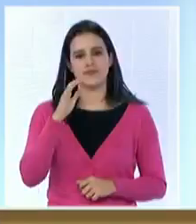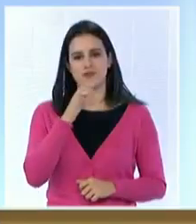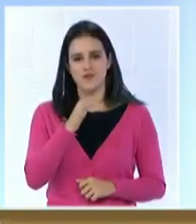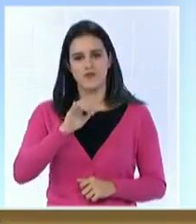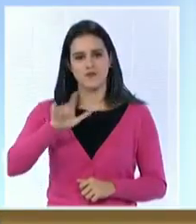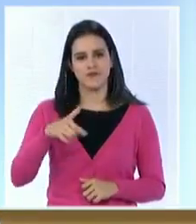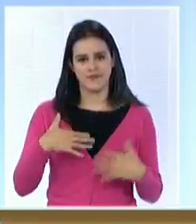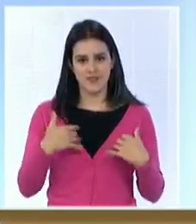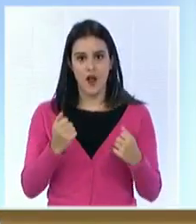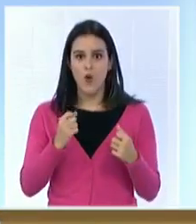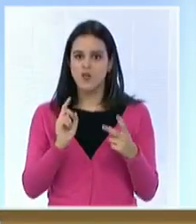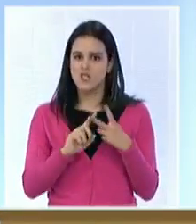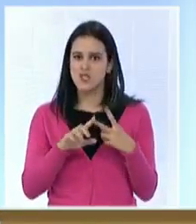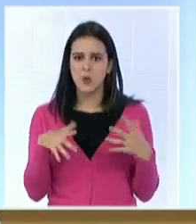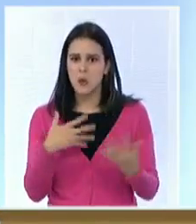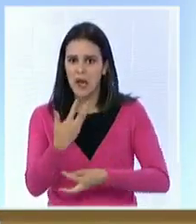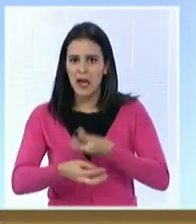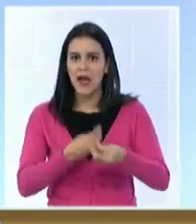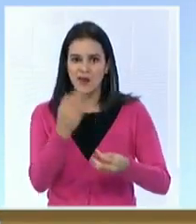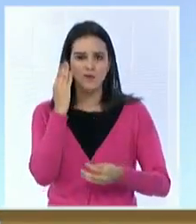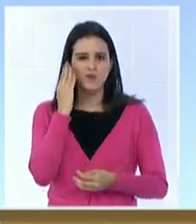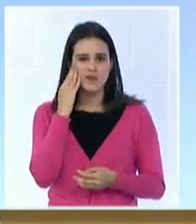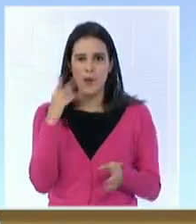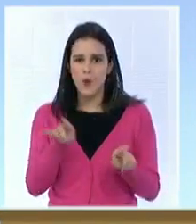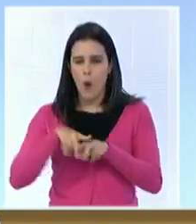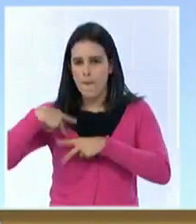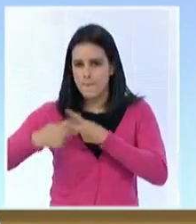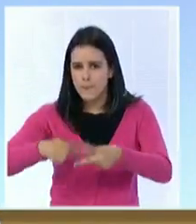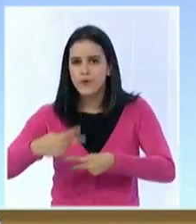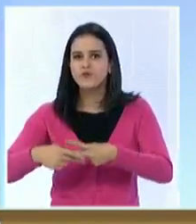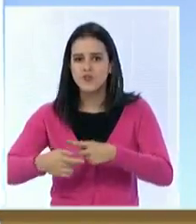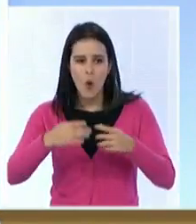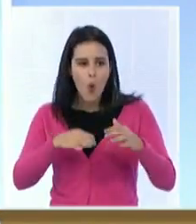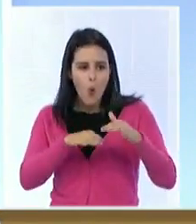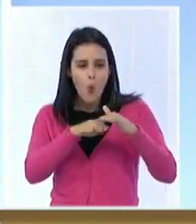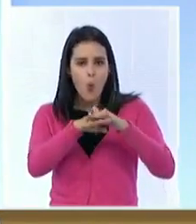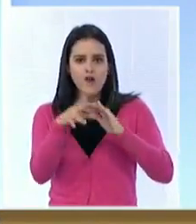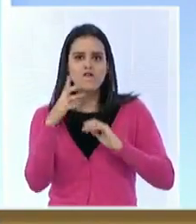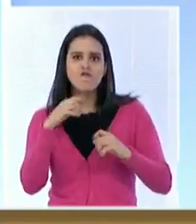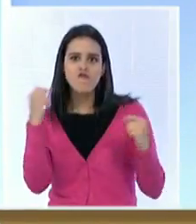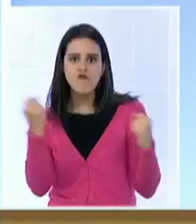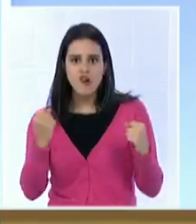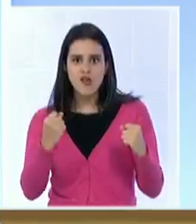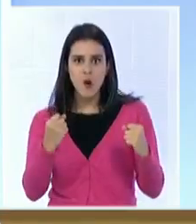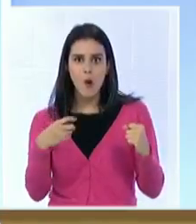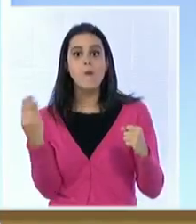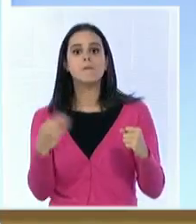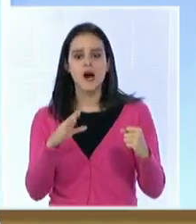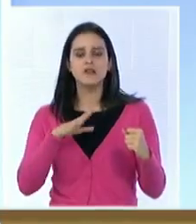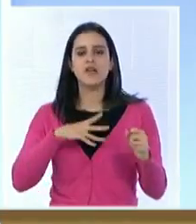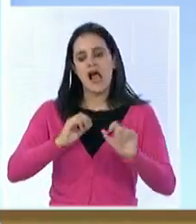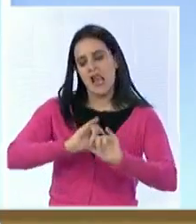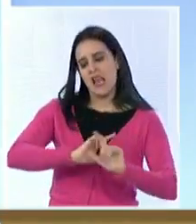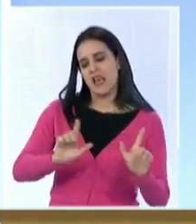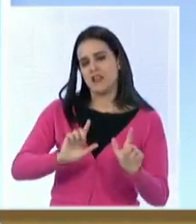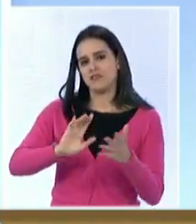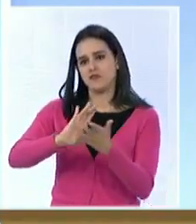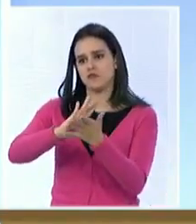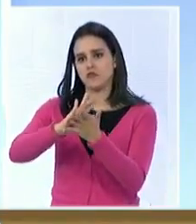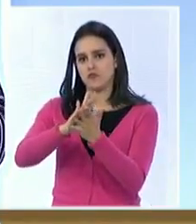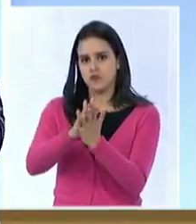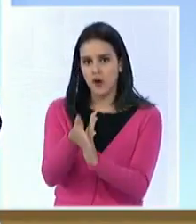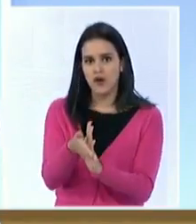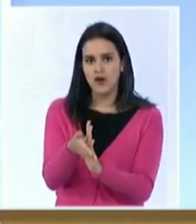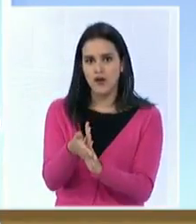un accidente en casa o incluso si yo voy a llevar la comida para otro espacio. Así que es mejor prevenir, utilizar un plástico que en la